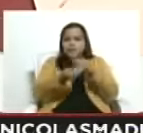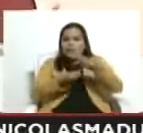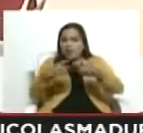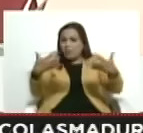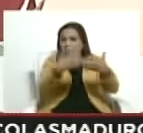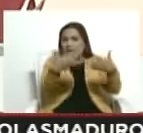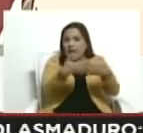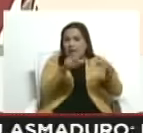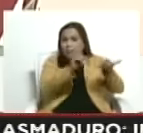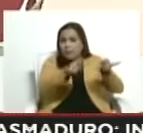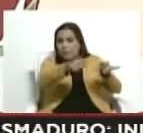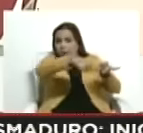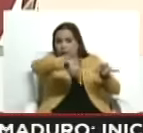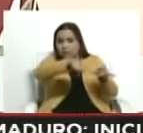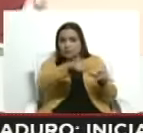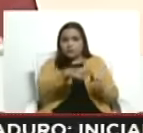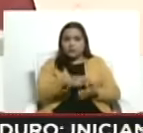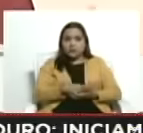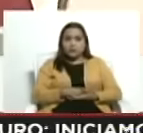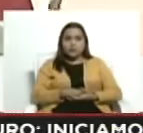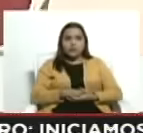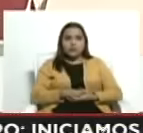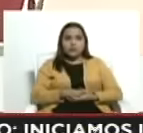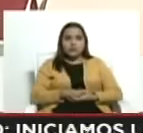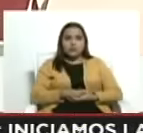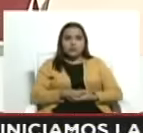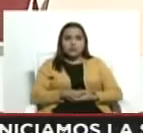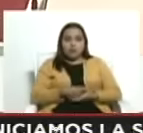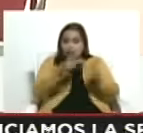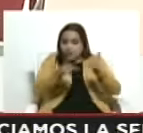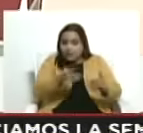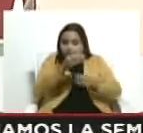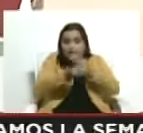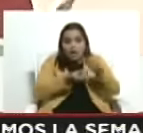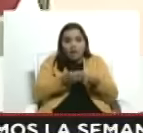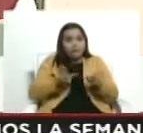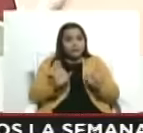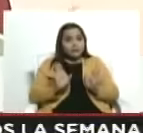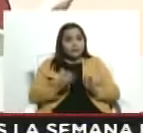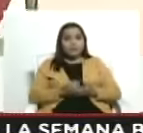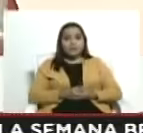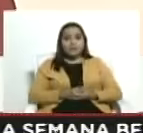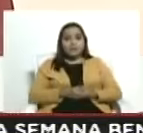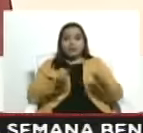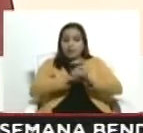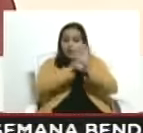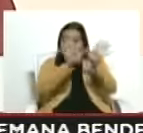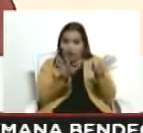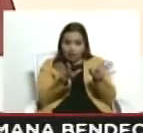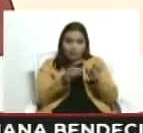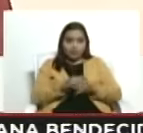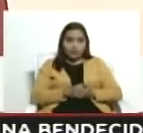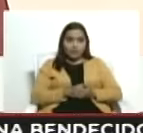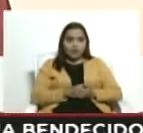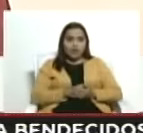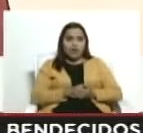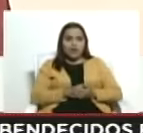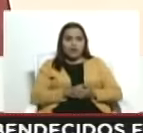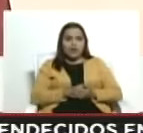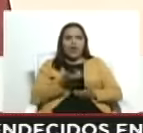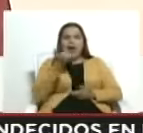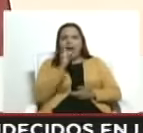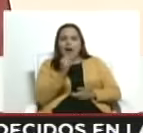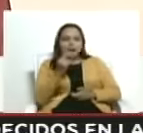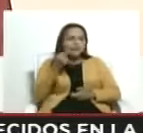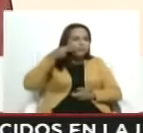entre ellos? ¿Qué es lo que deberían hacer? Es muy claro. Ah, las manipulaciones, vienen